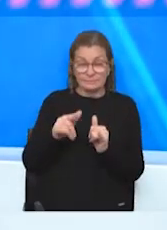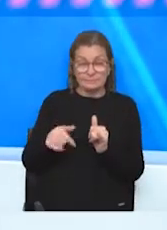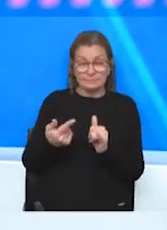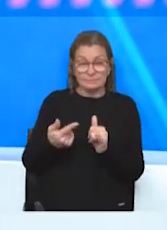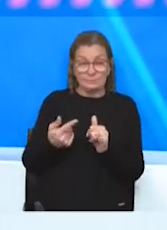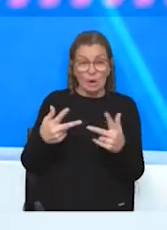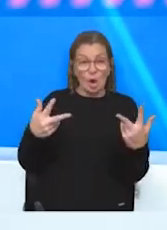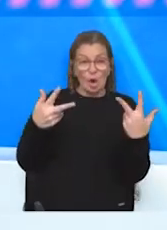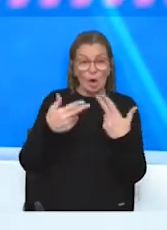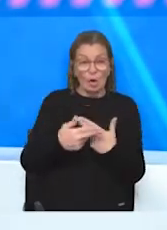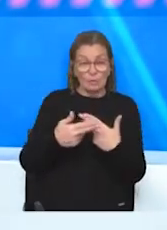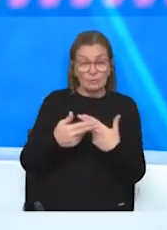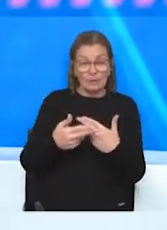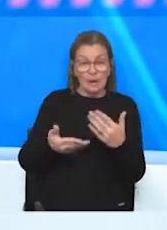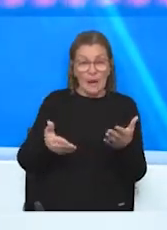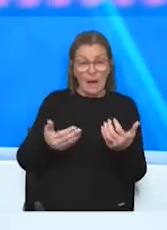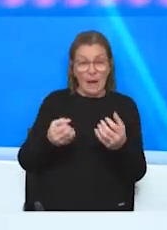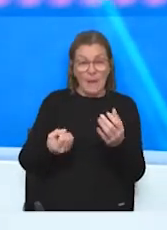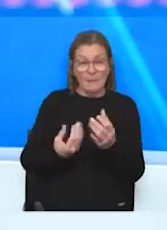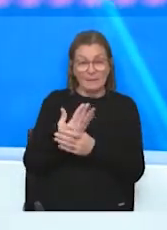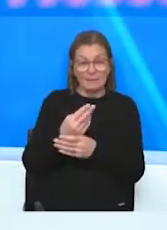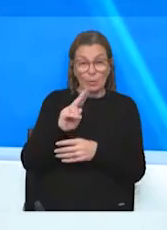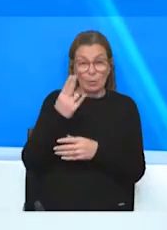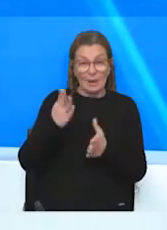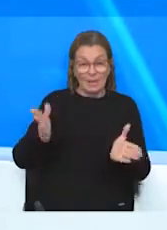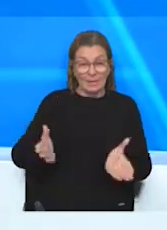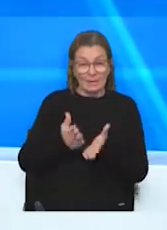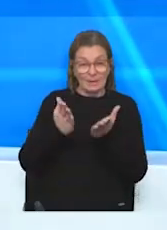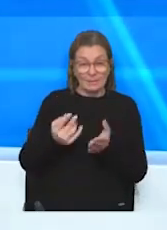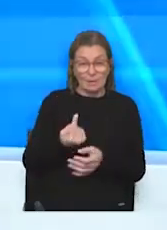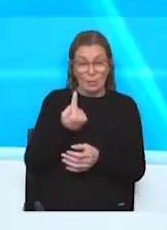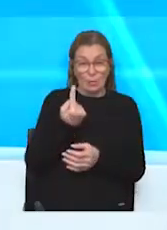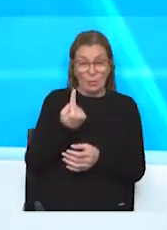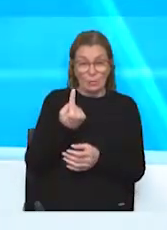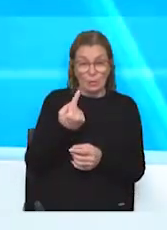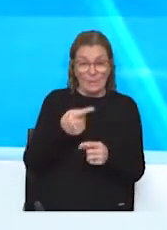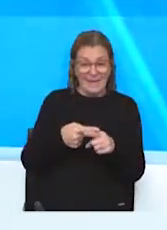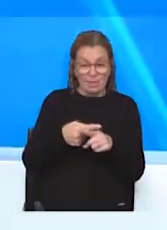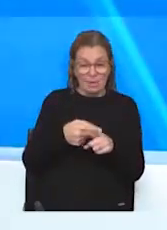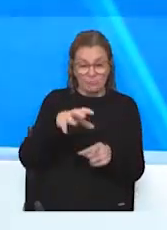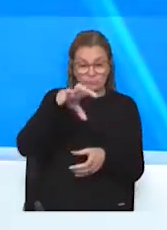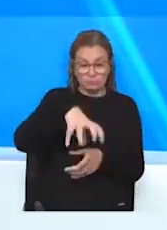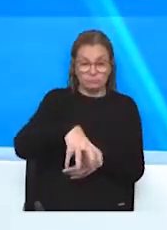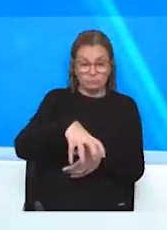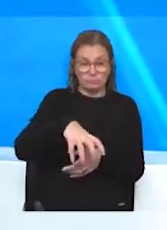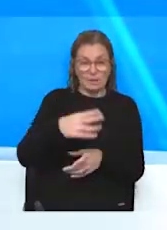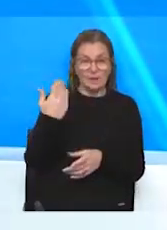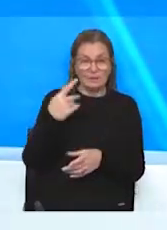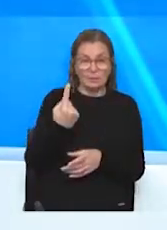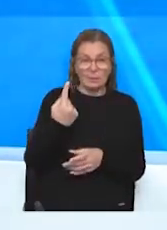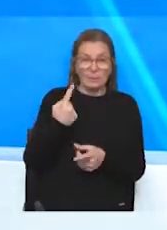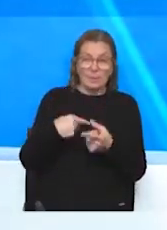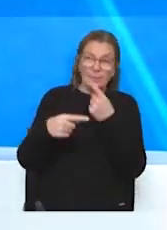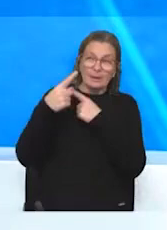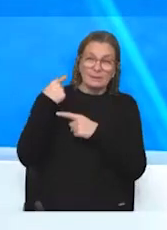eso se corta y aparece este actor Uruguay adelante que era un proveedor más de las Ollas populares pero en un momento en el medio no y uno va para atrás